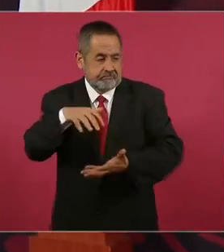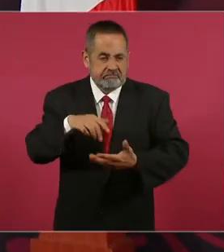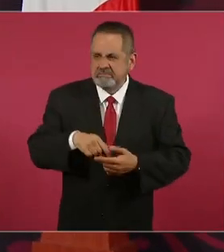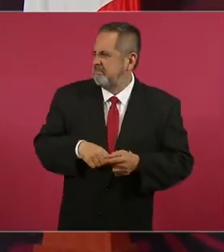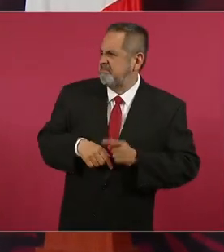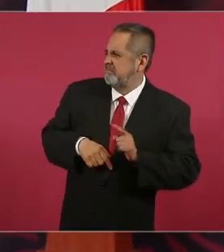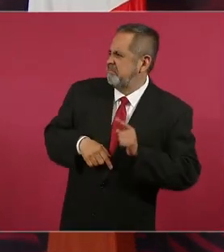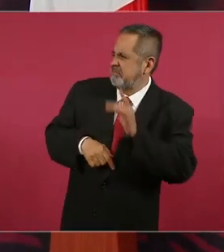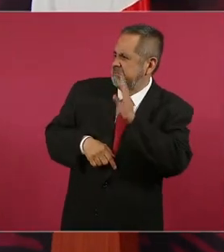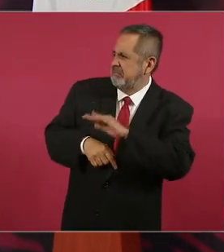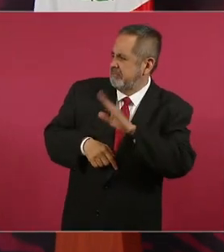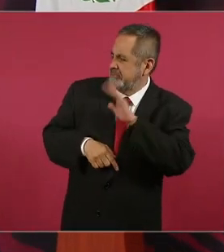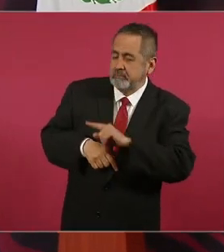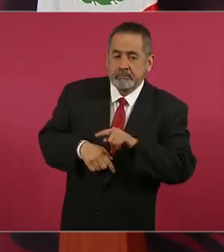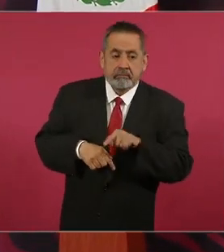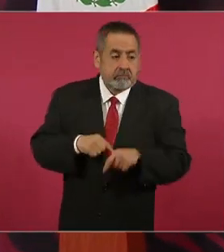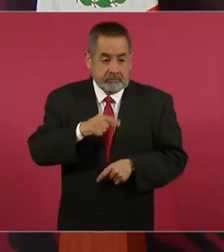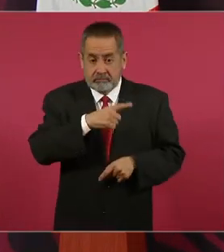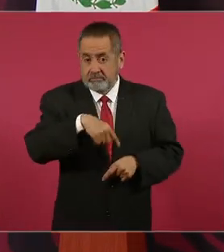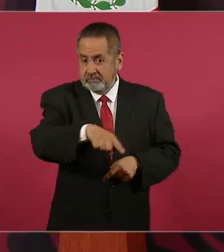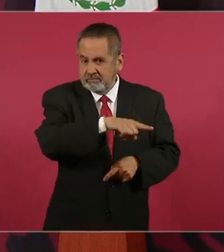como buitres,